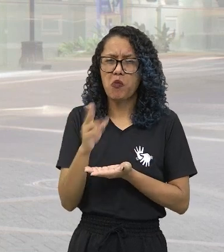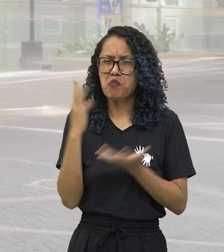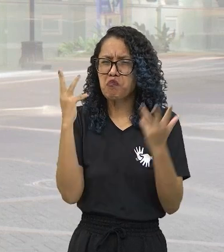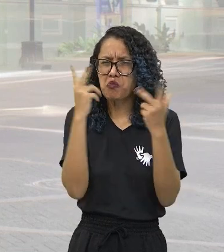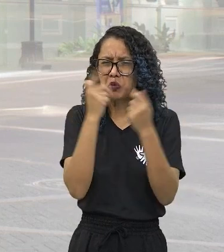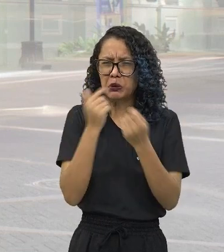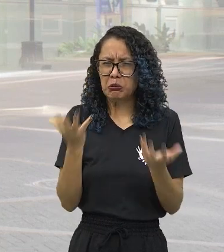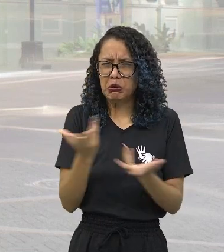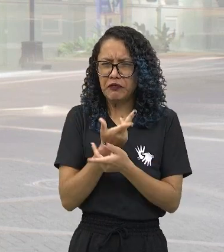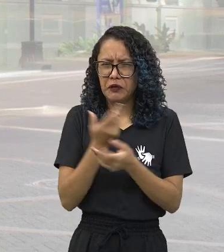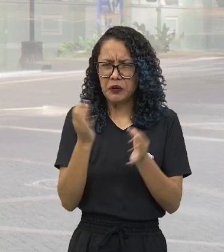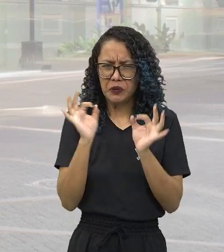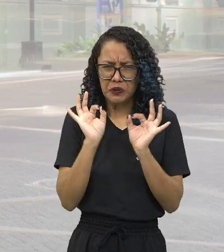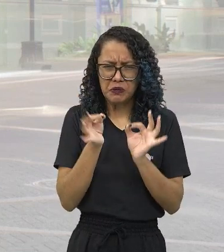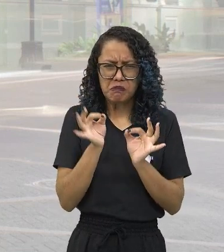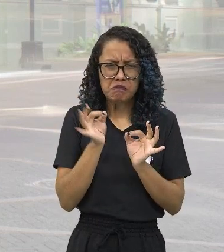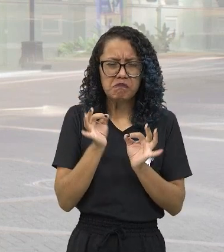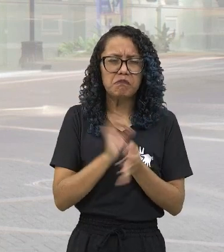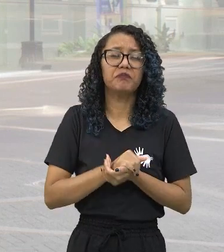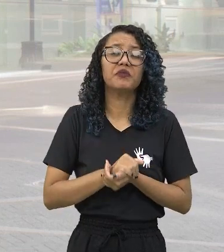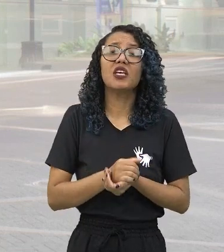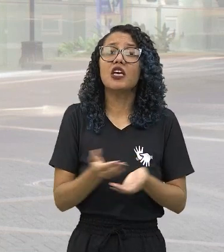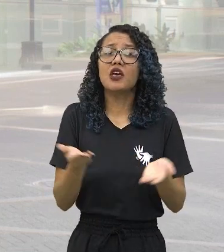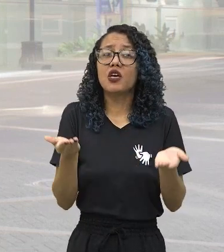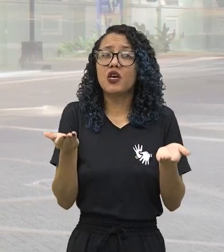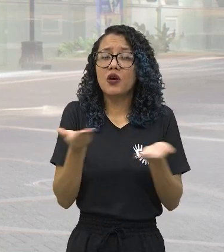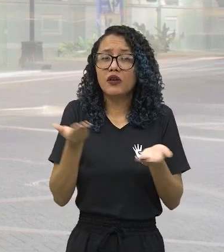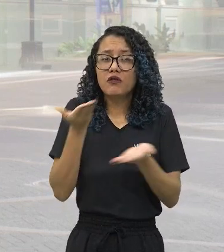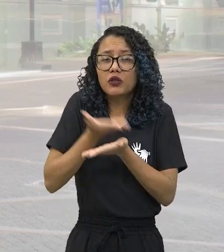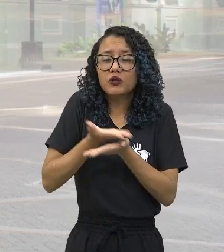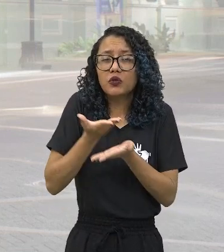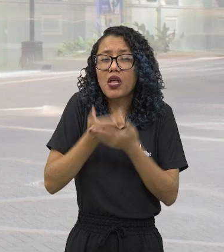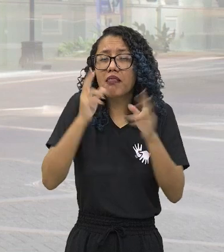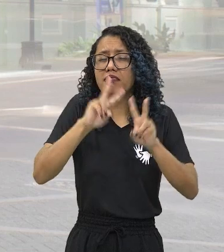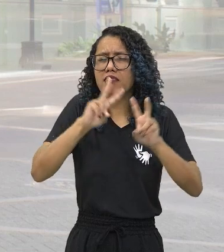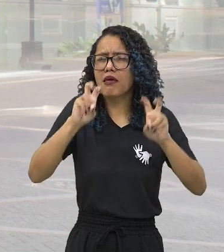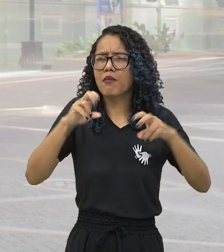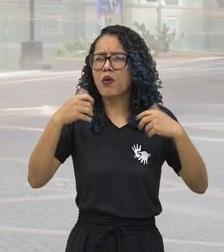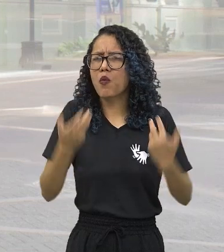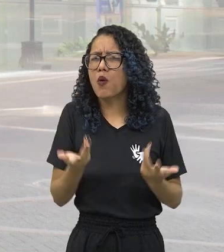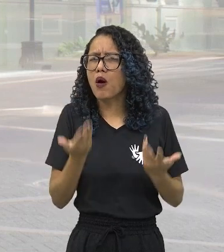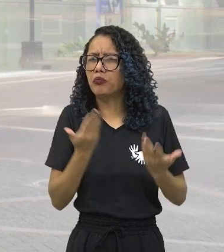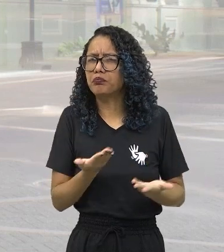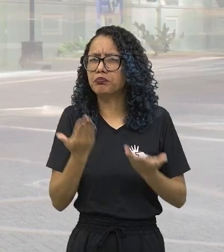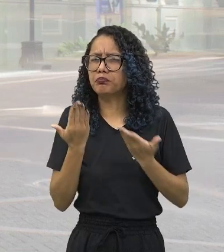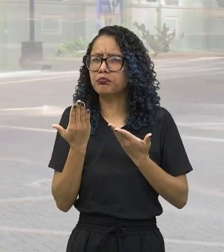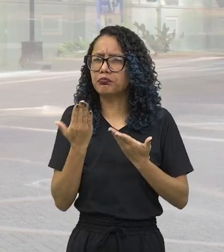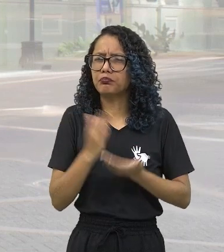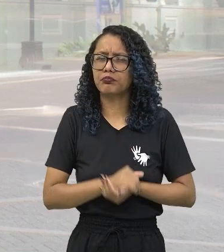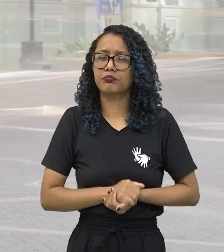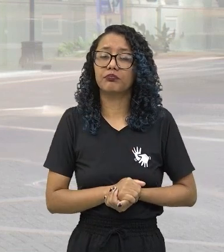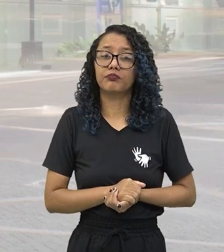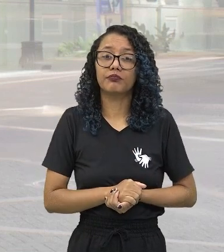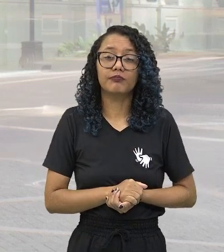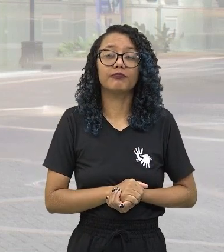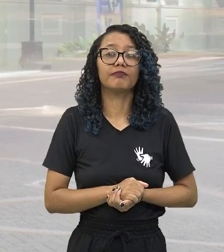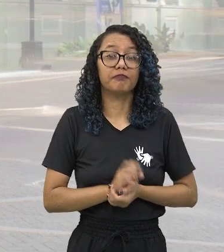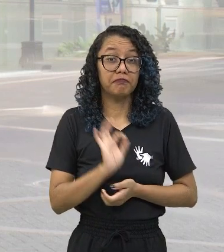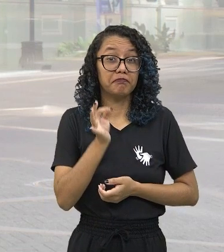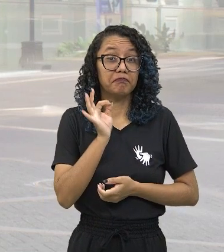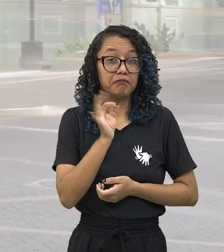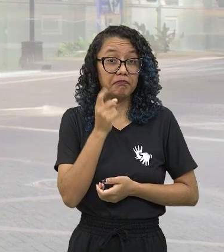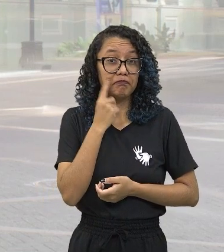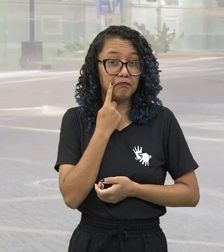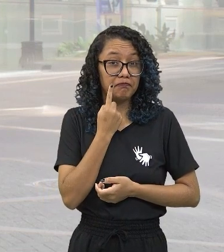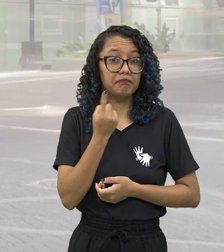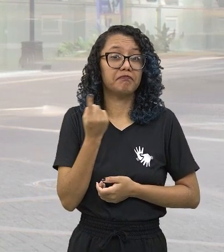lindo. ¿Y qué vamos a estudiar hoy, profe? Bueno, vamos a ver entonces. Hoy nosotros vamos... sí, muy bien.